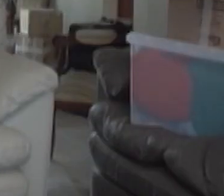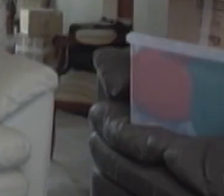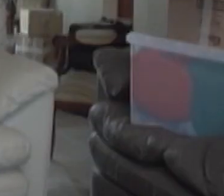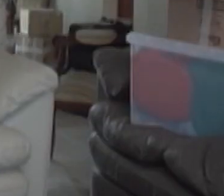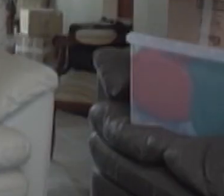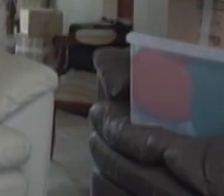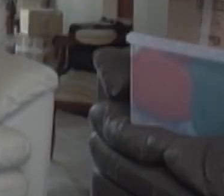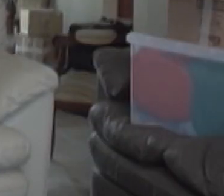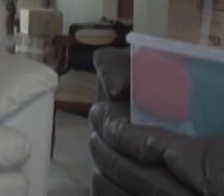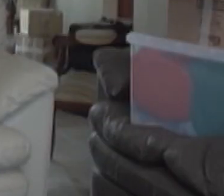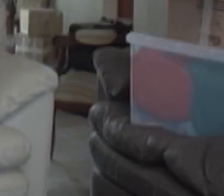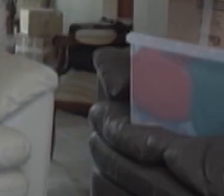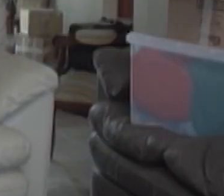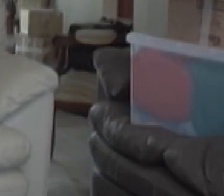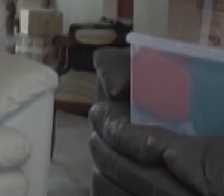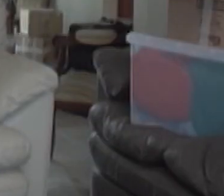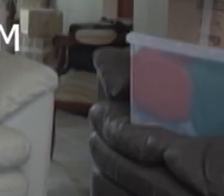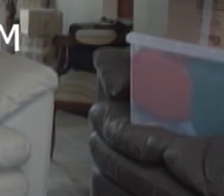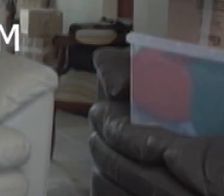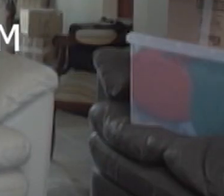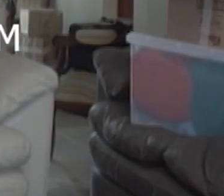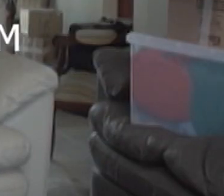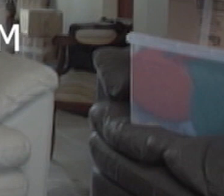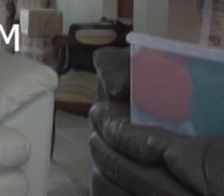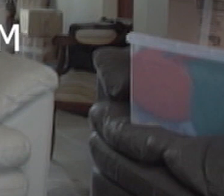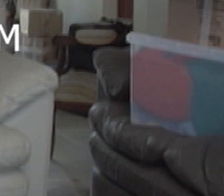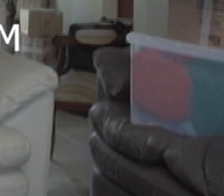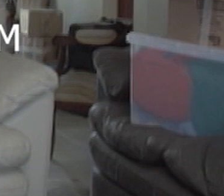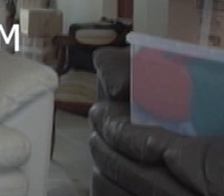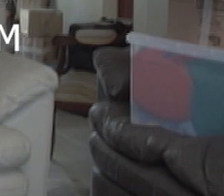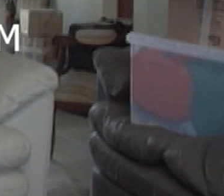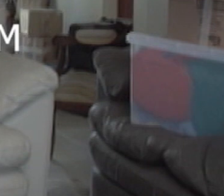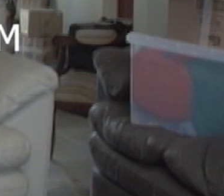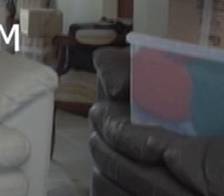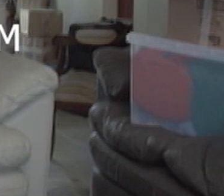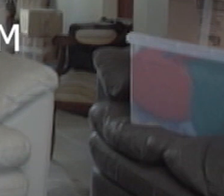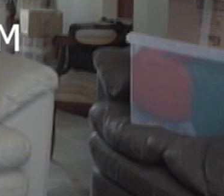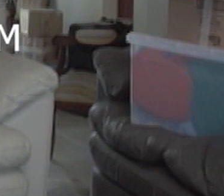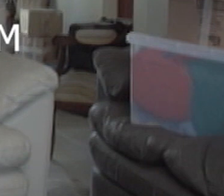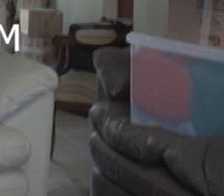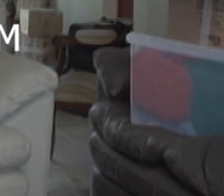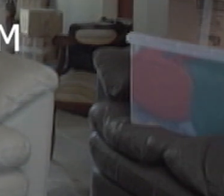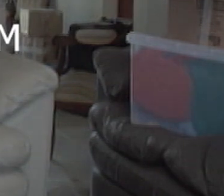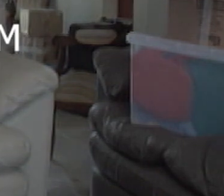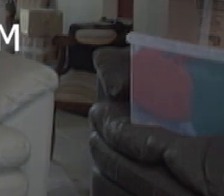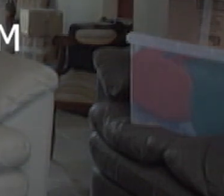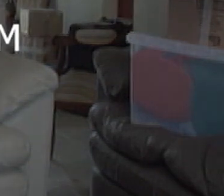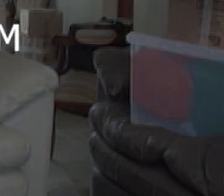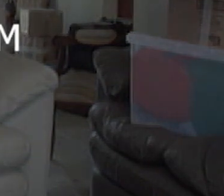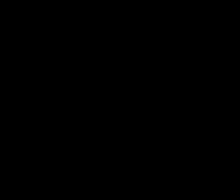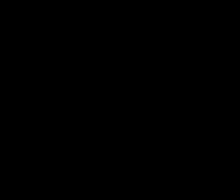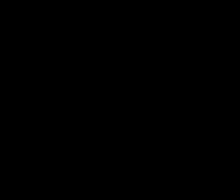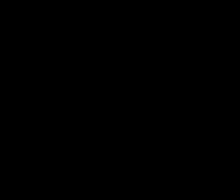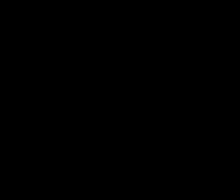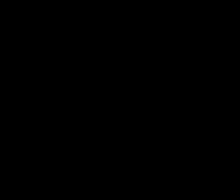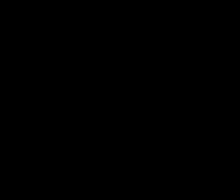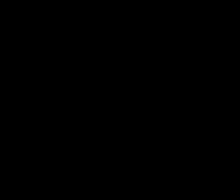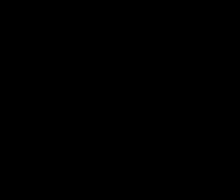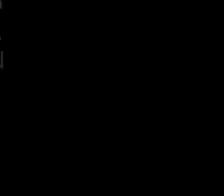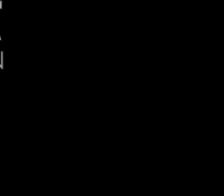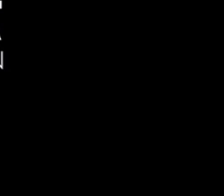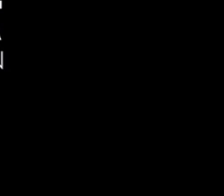de un ser querido, la nostalgia, el duelo, su muerte, todo eso inspira a nuestros